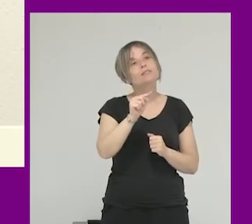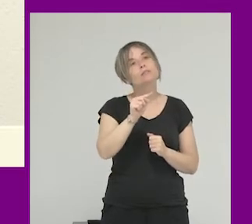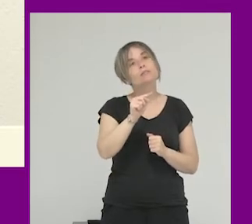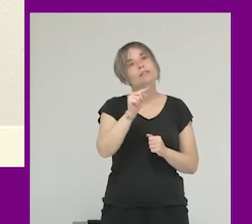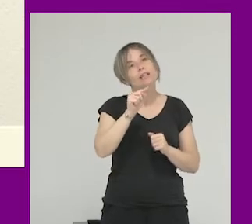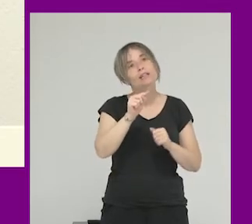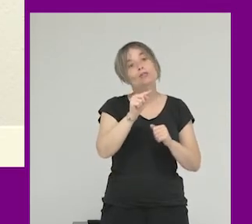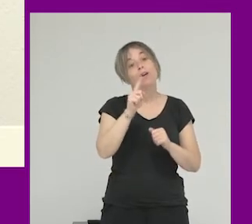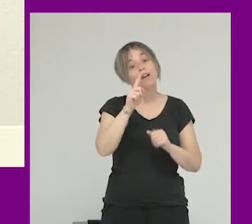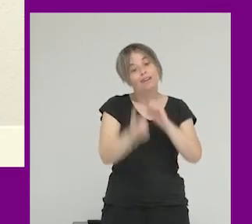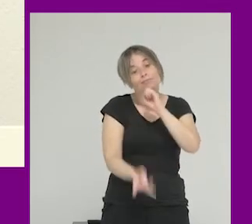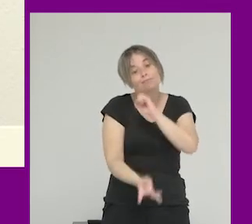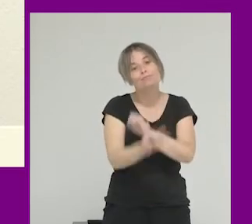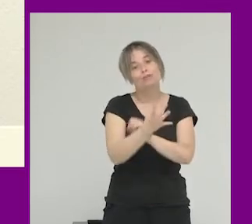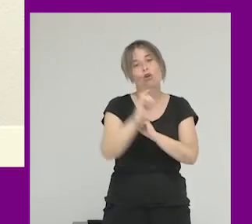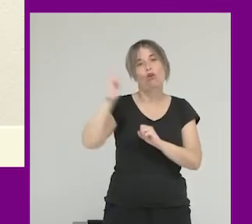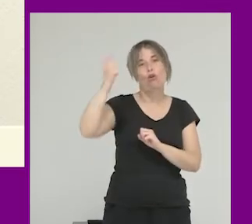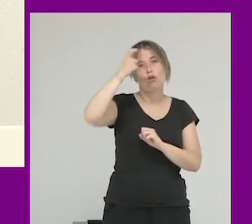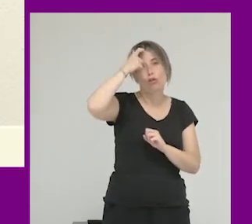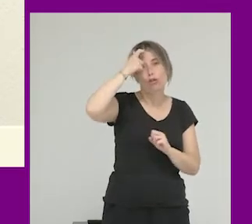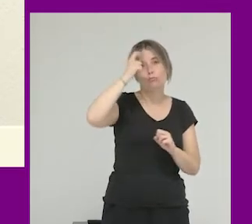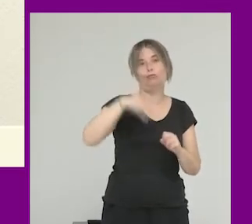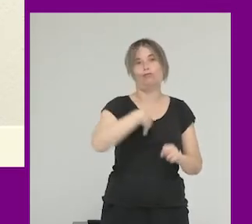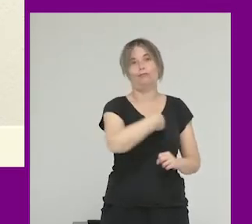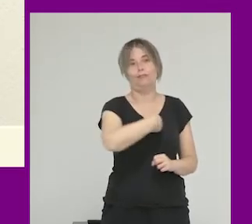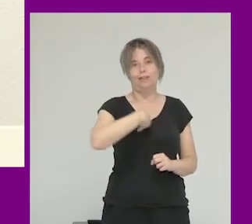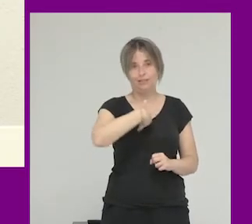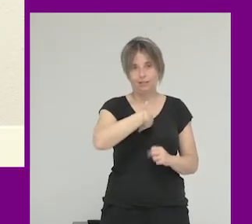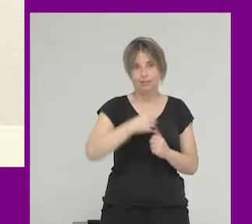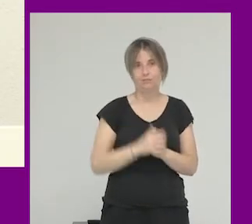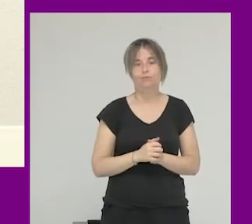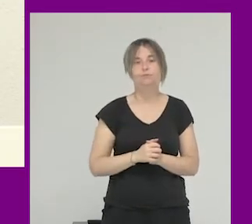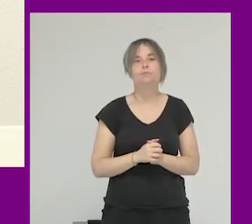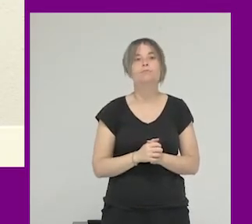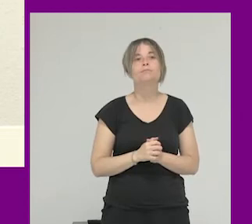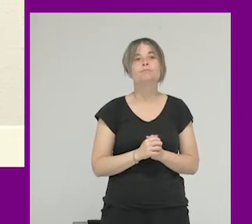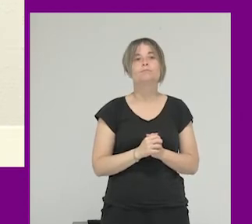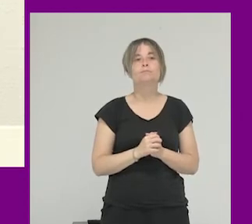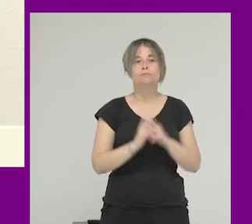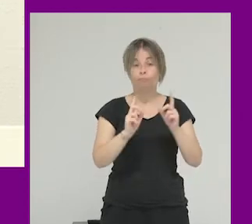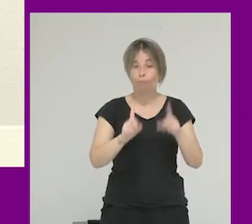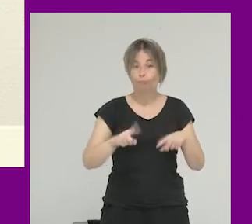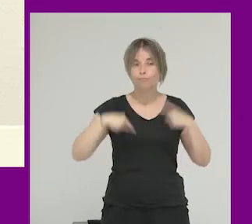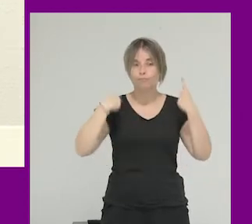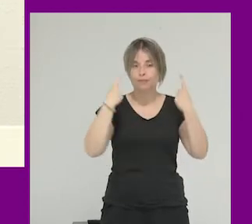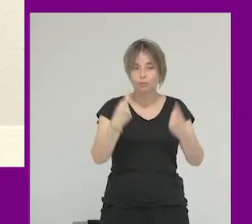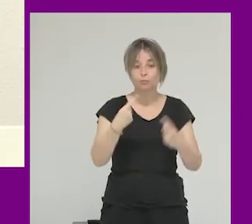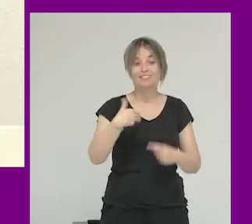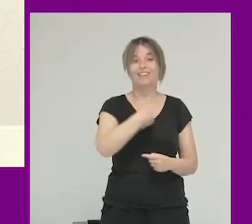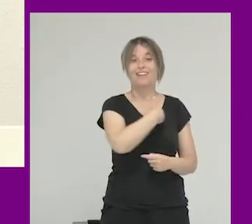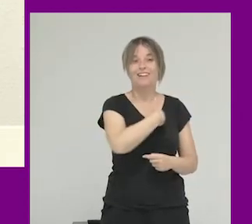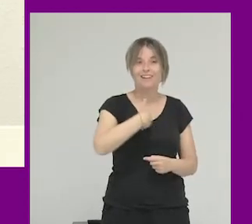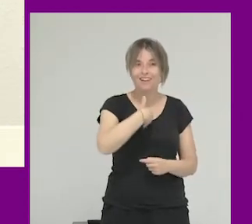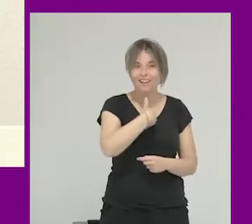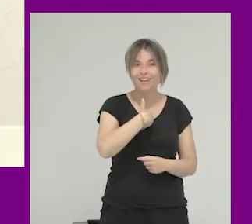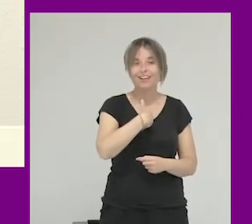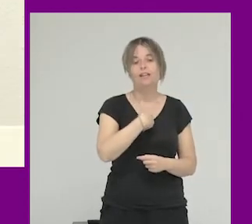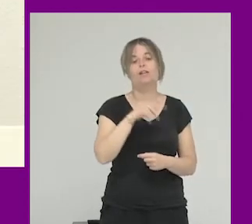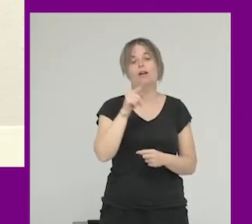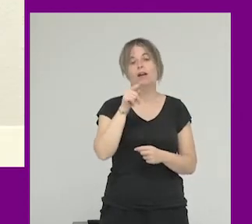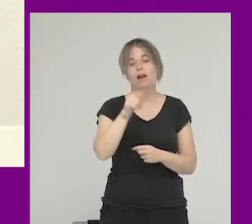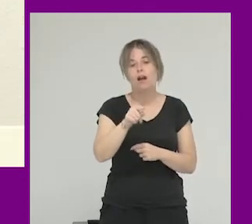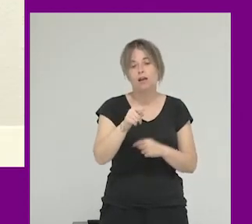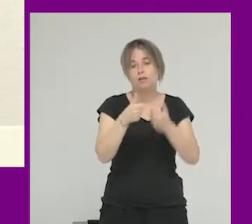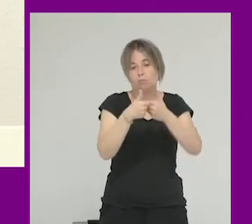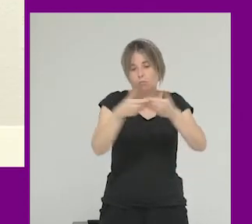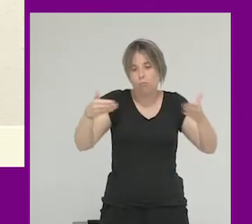el nacimiento del concepto género. Luego, en ese género se ha abierto y